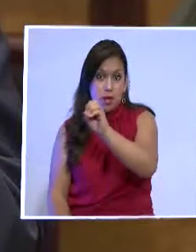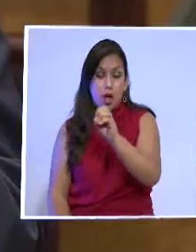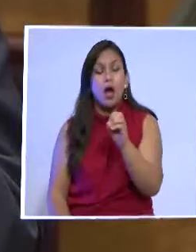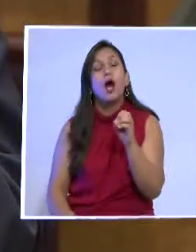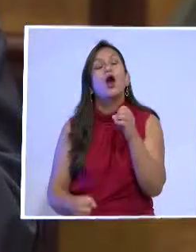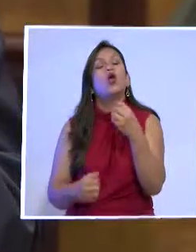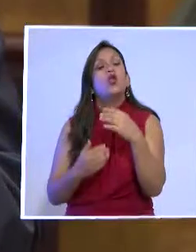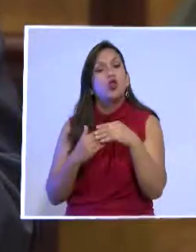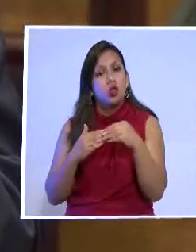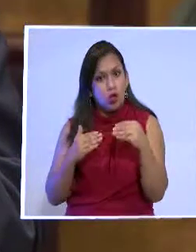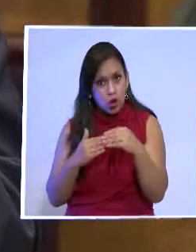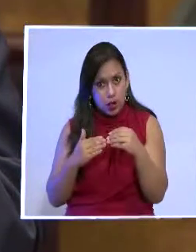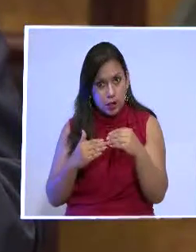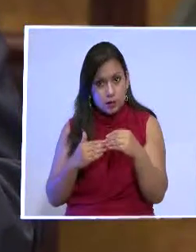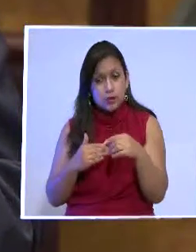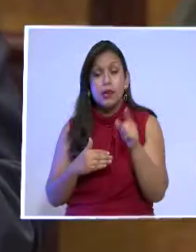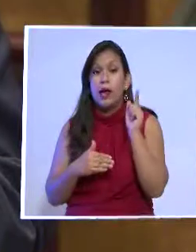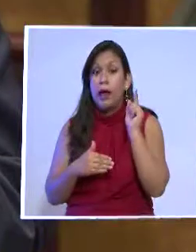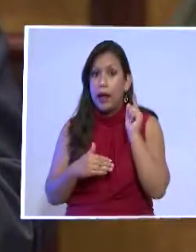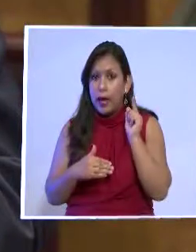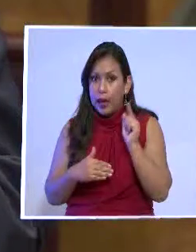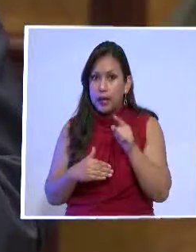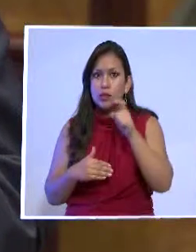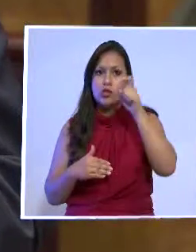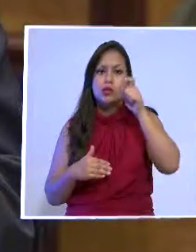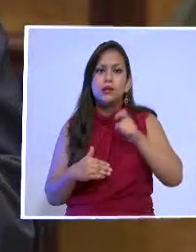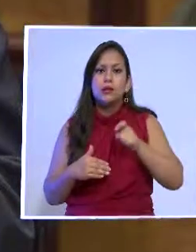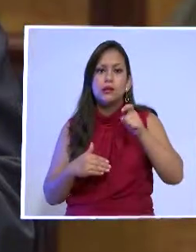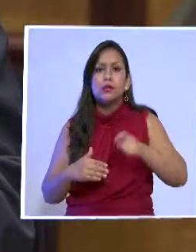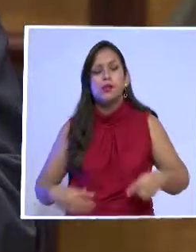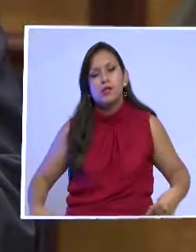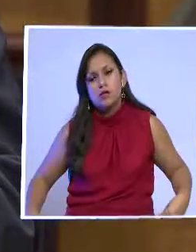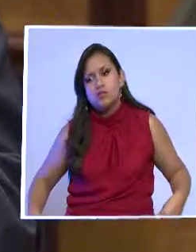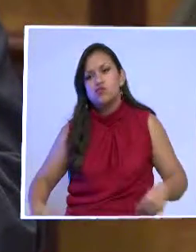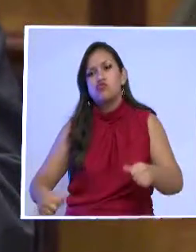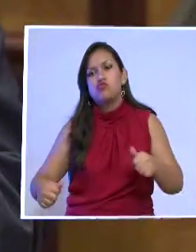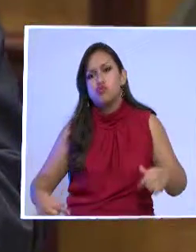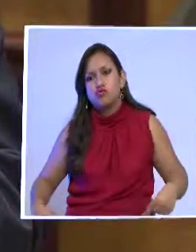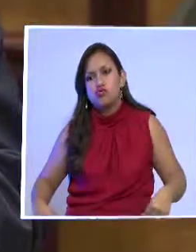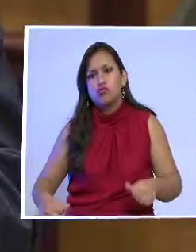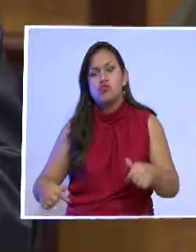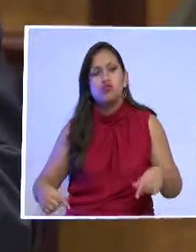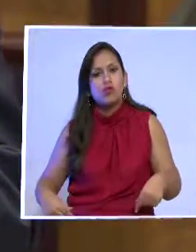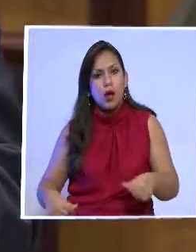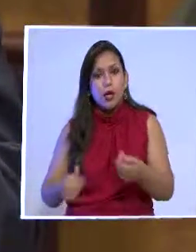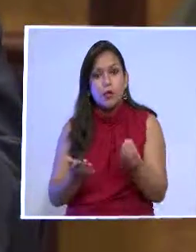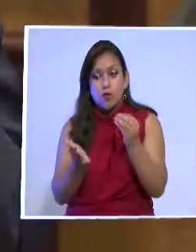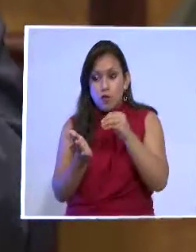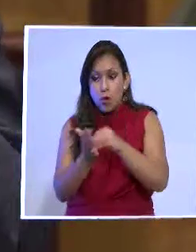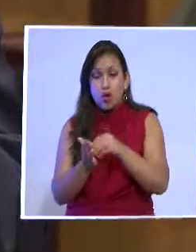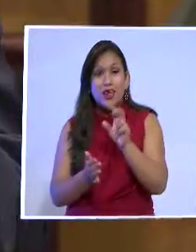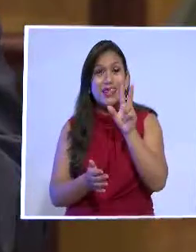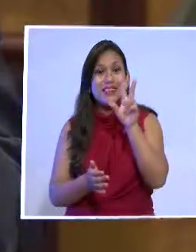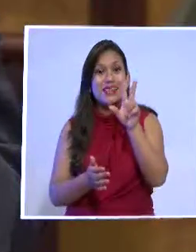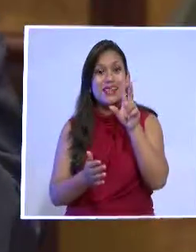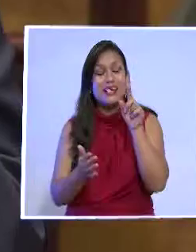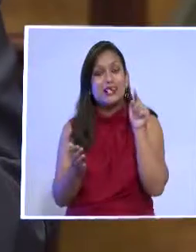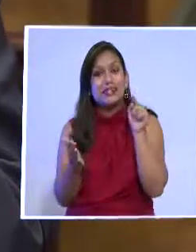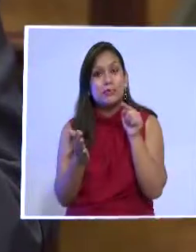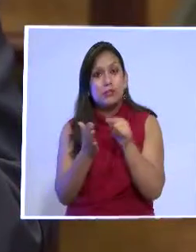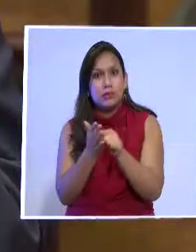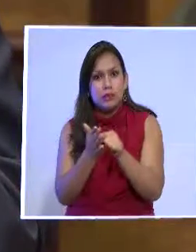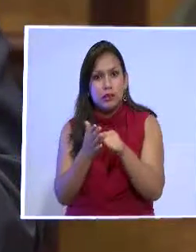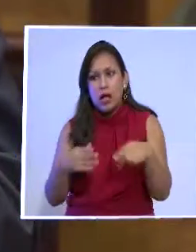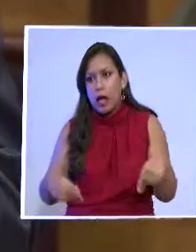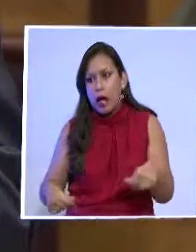ser en educación, vestimenta, vivienda, educación y salud, no pueden superar la base de 3.630 dólares con 25. A cada uno. A cada uno, a excepción